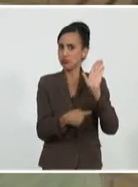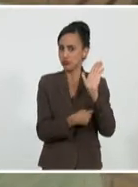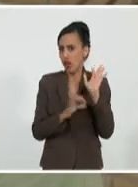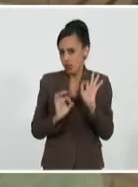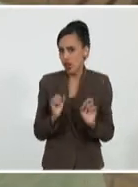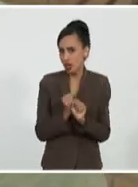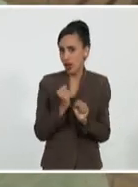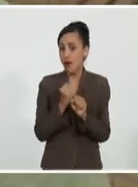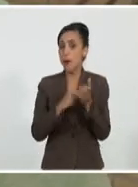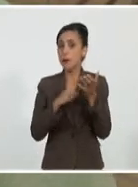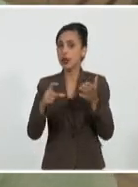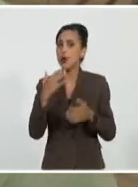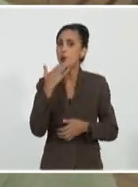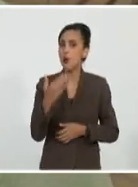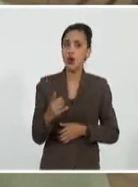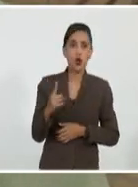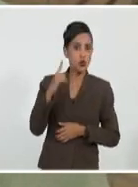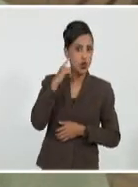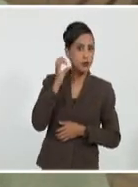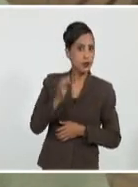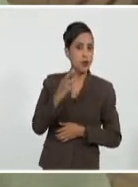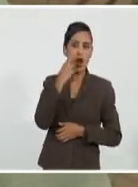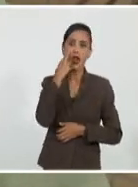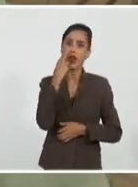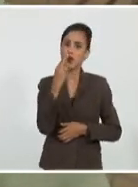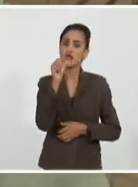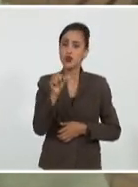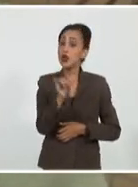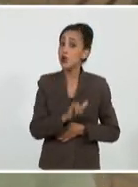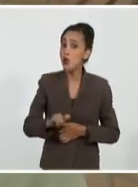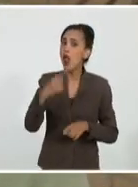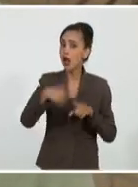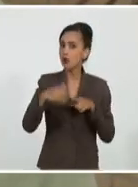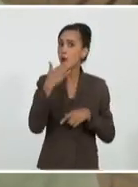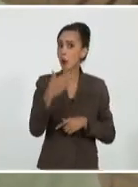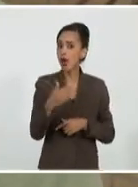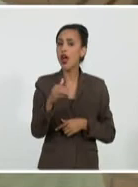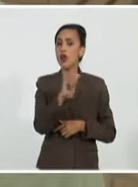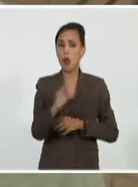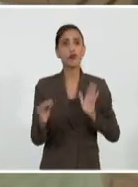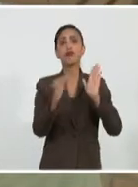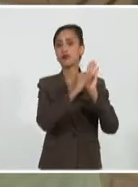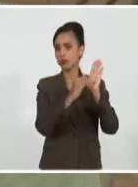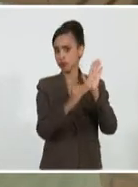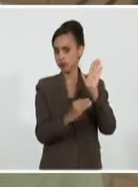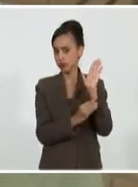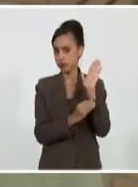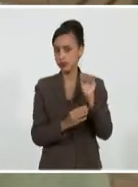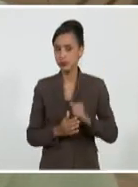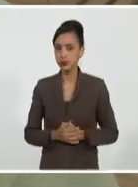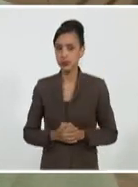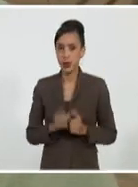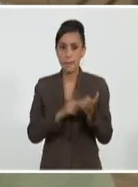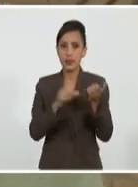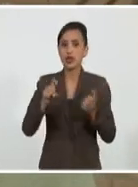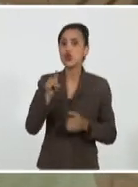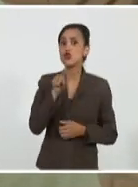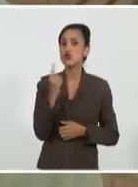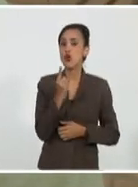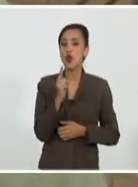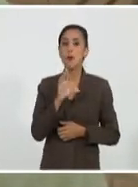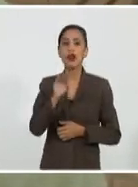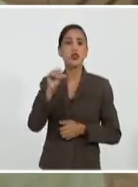bueno escuchar reconocimientos que se han hecho también a las cosas buenas que han ocurrido. O sea, el partido no solo existe para criticar, sino también para